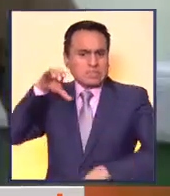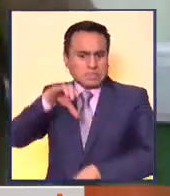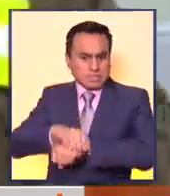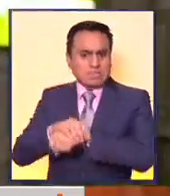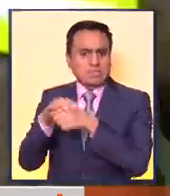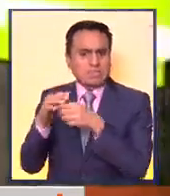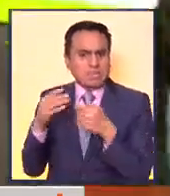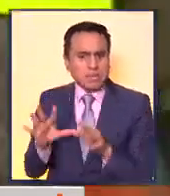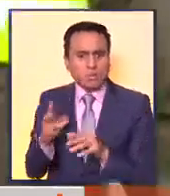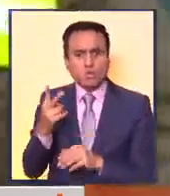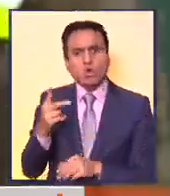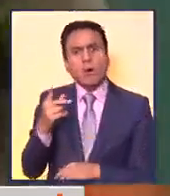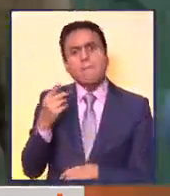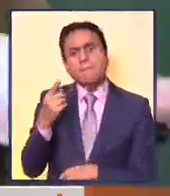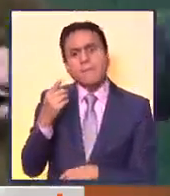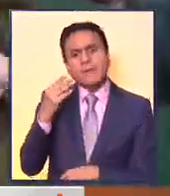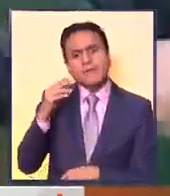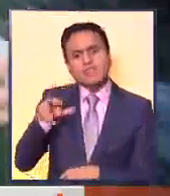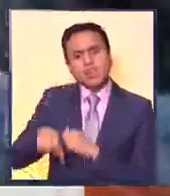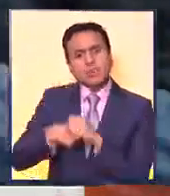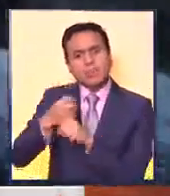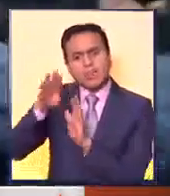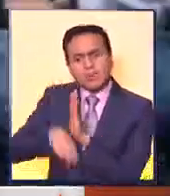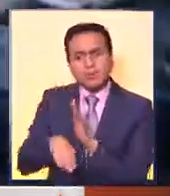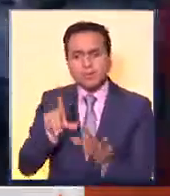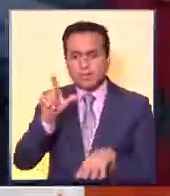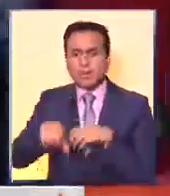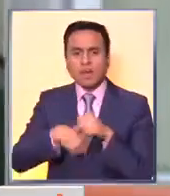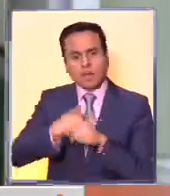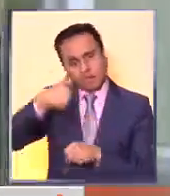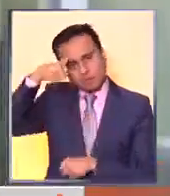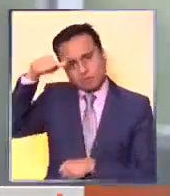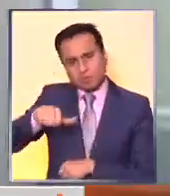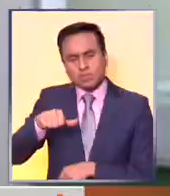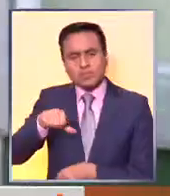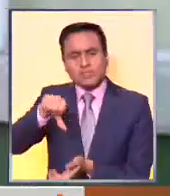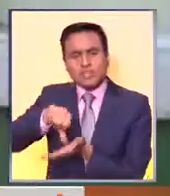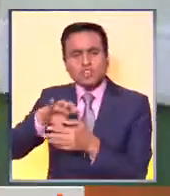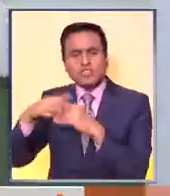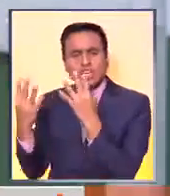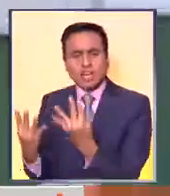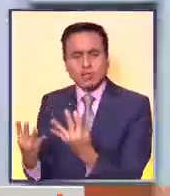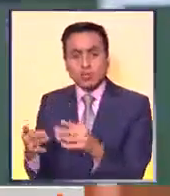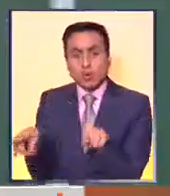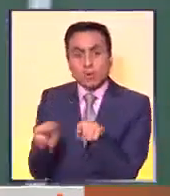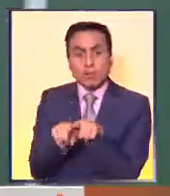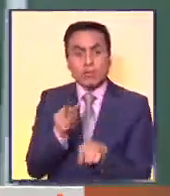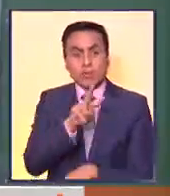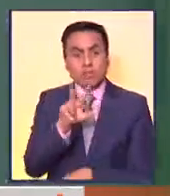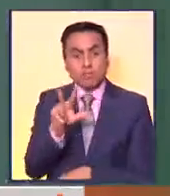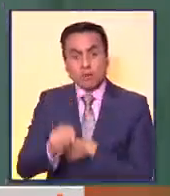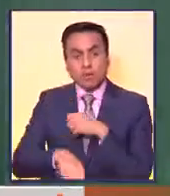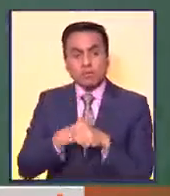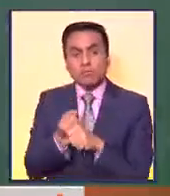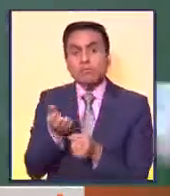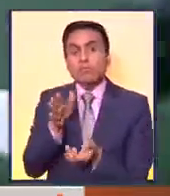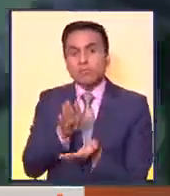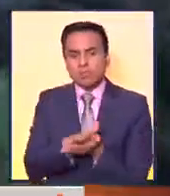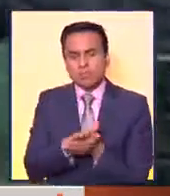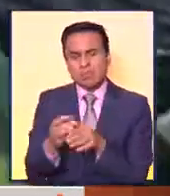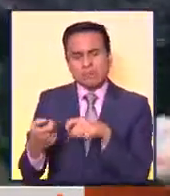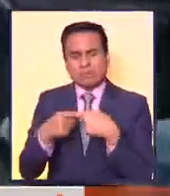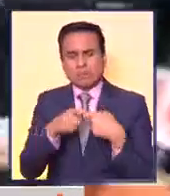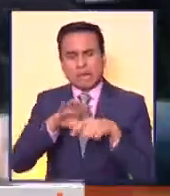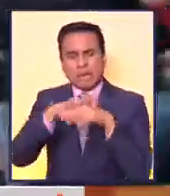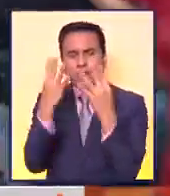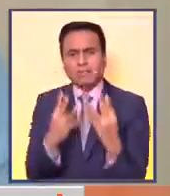de ellos, menor de edad, fue condenado a 7 años en un centro cerrado. Su hermano, de 28, murió en una riña en la cárcel